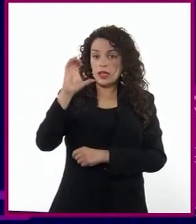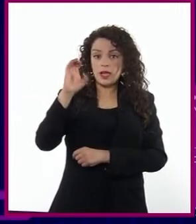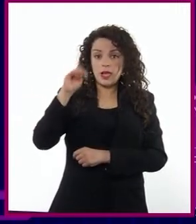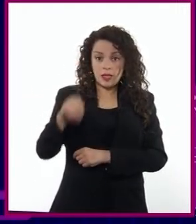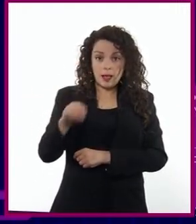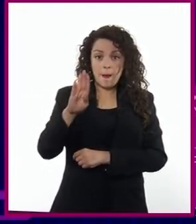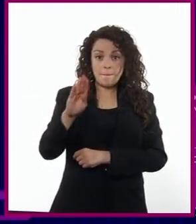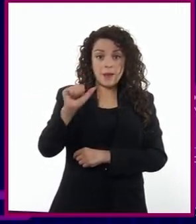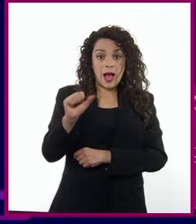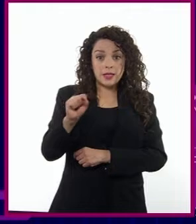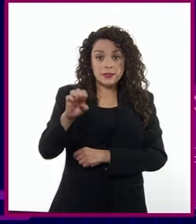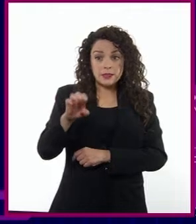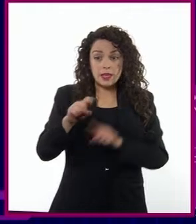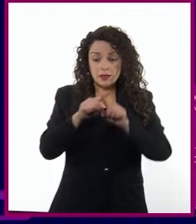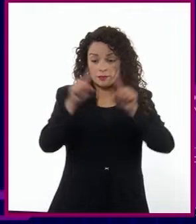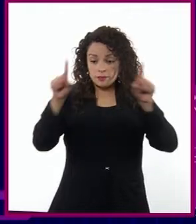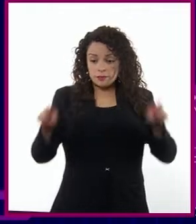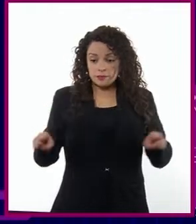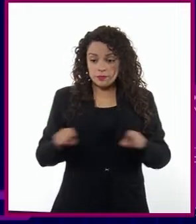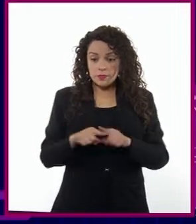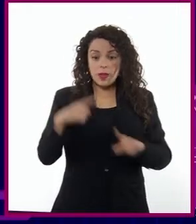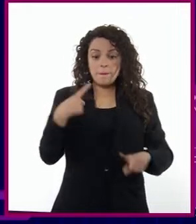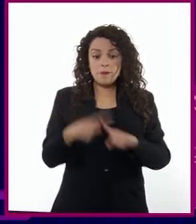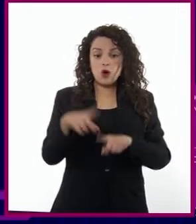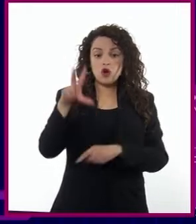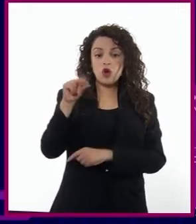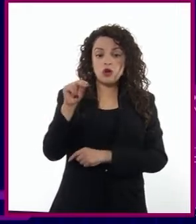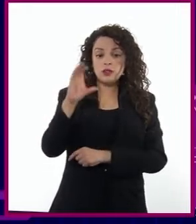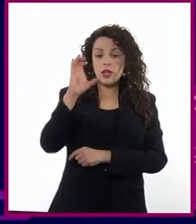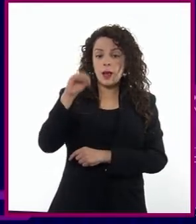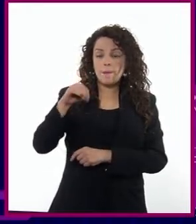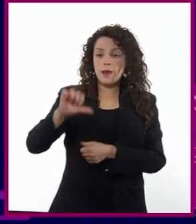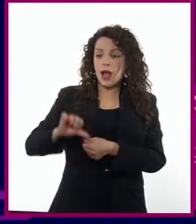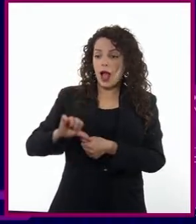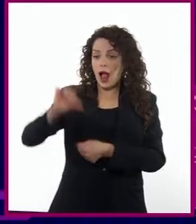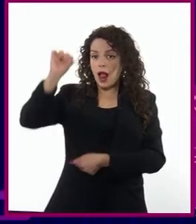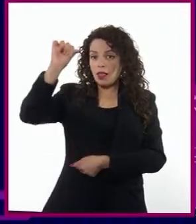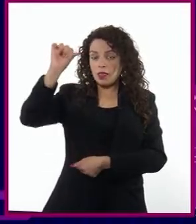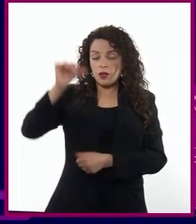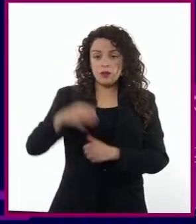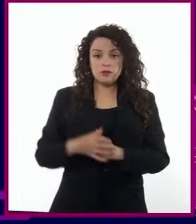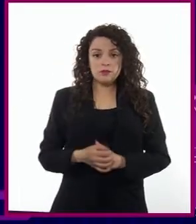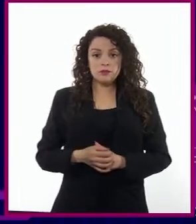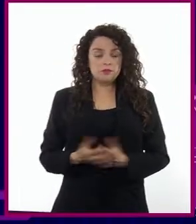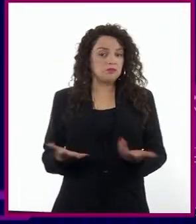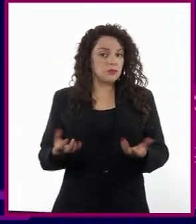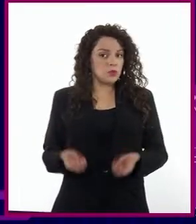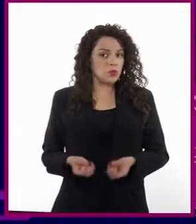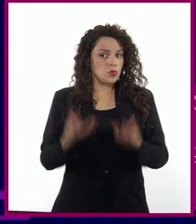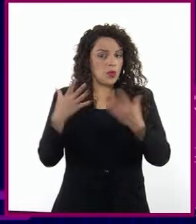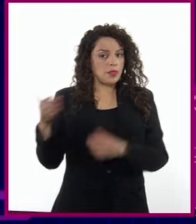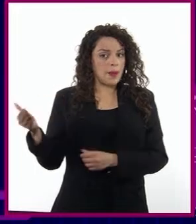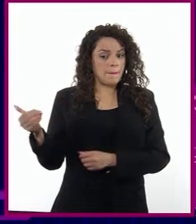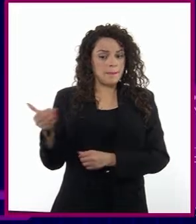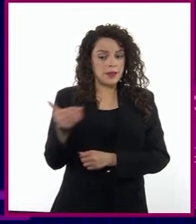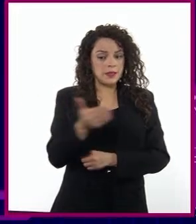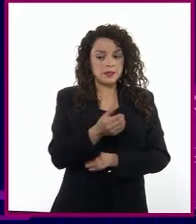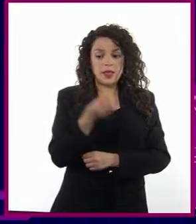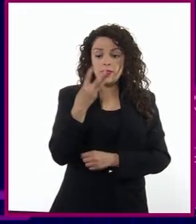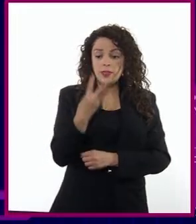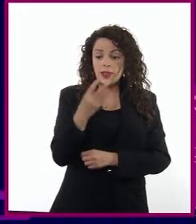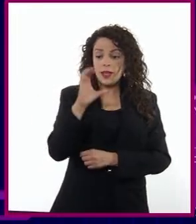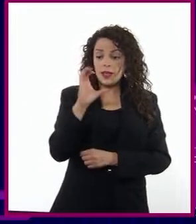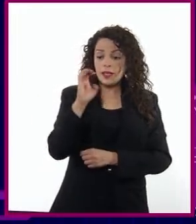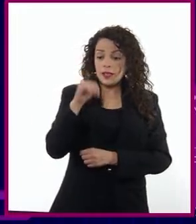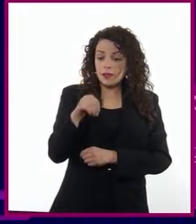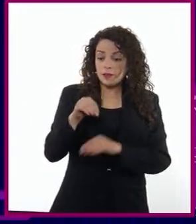en la base rectangular por 80 centímetros de altura de la pecera, ¿cuántos peces de 3